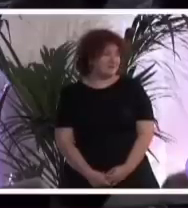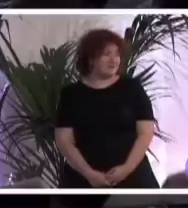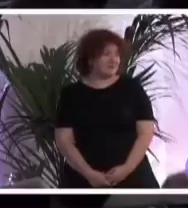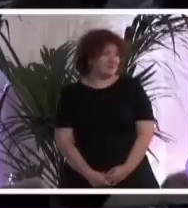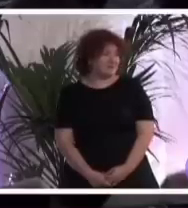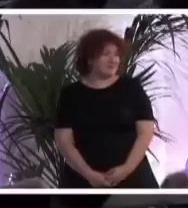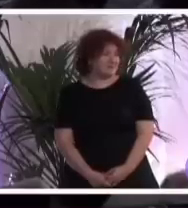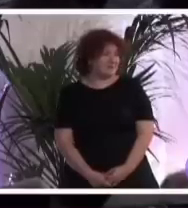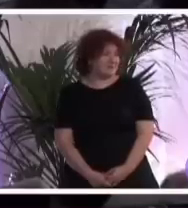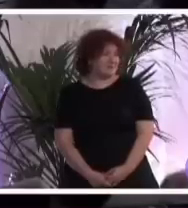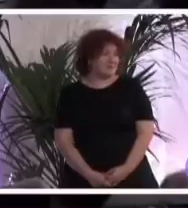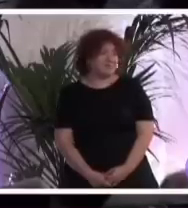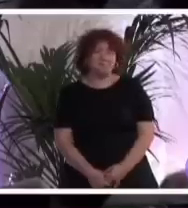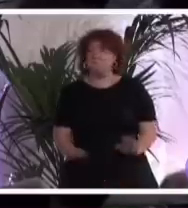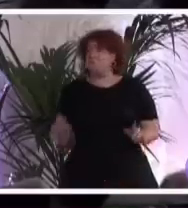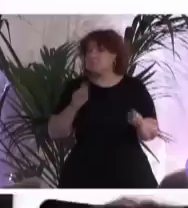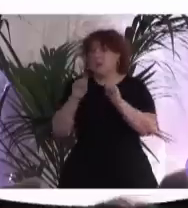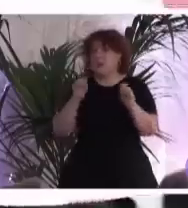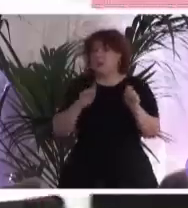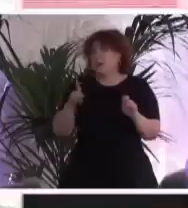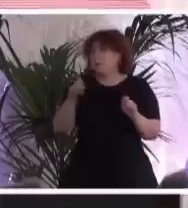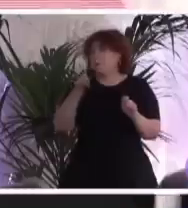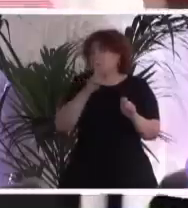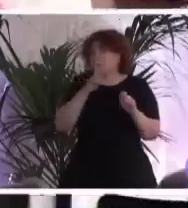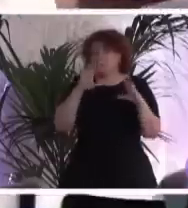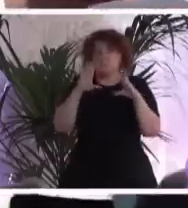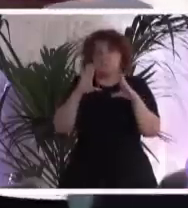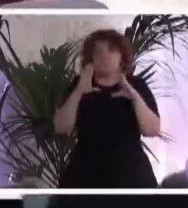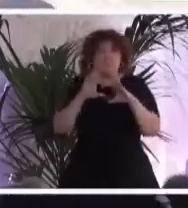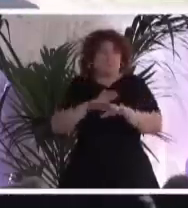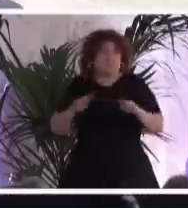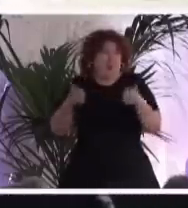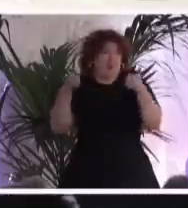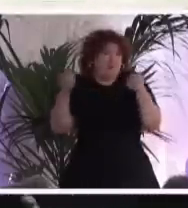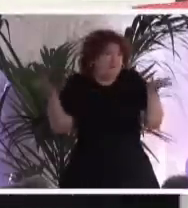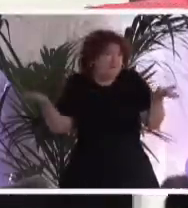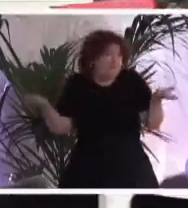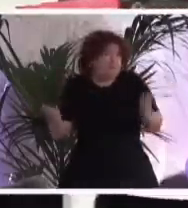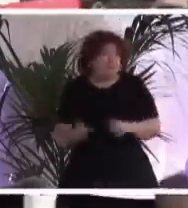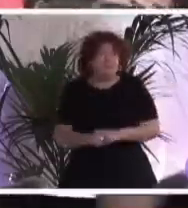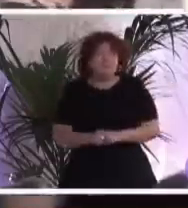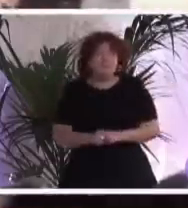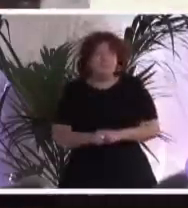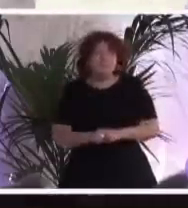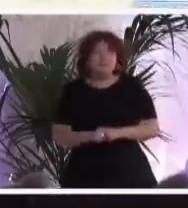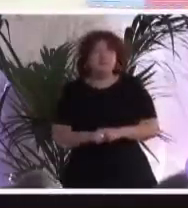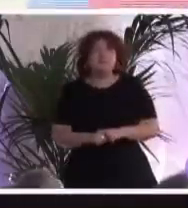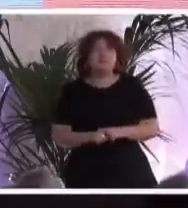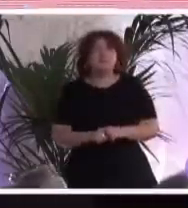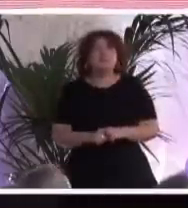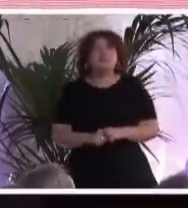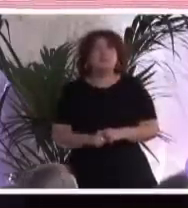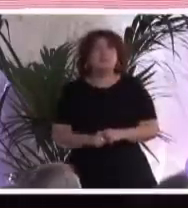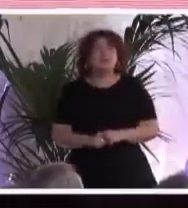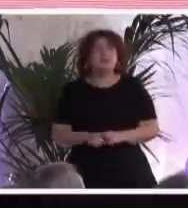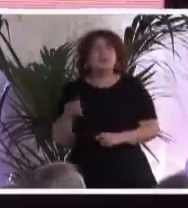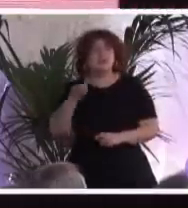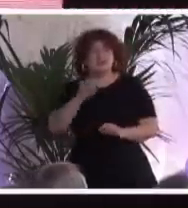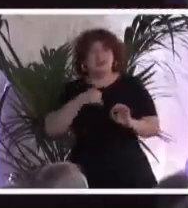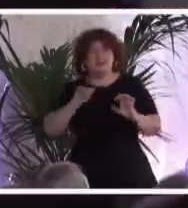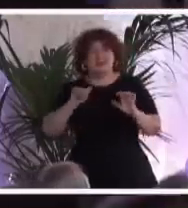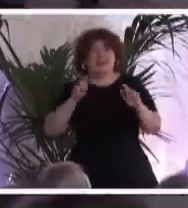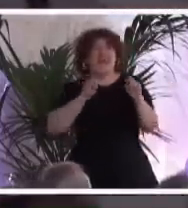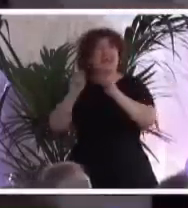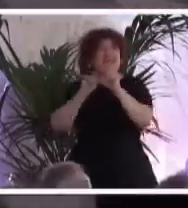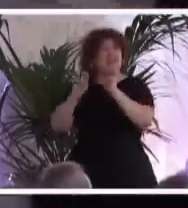y el periodista ya no le preguntó nada más sabéis Cuántos medios de comunicación se hicieron Eco